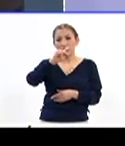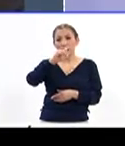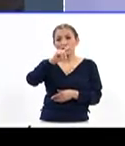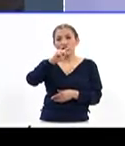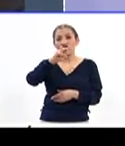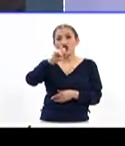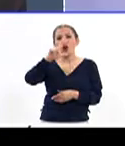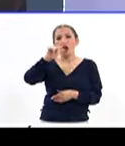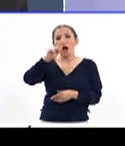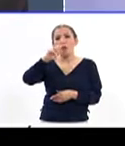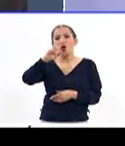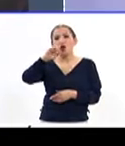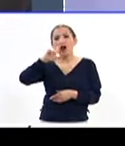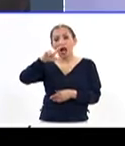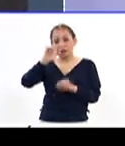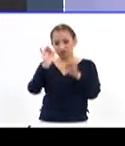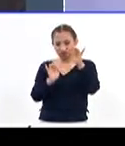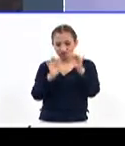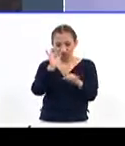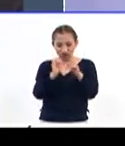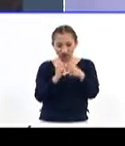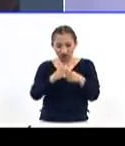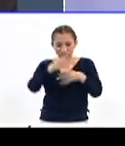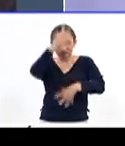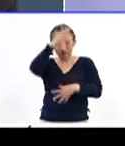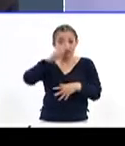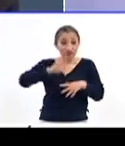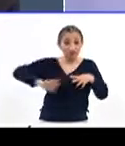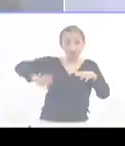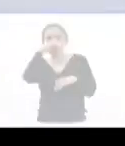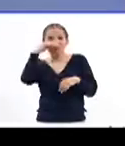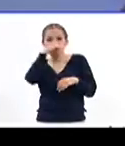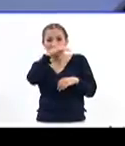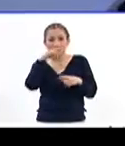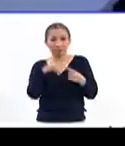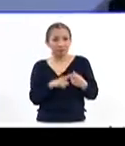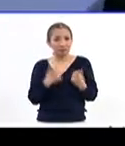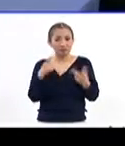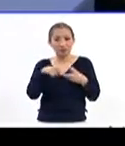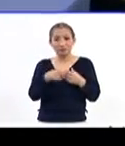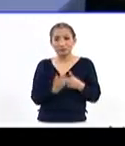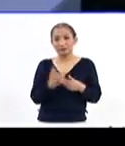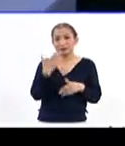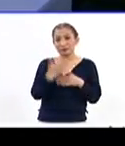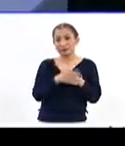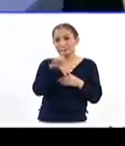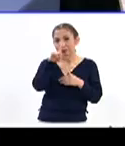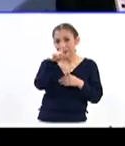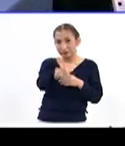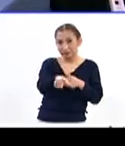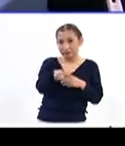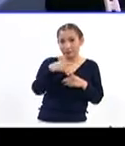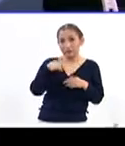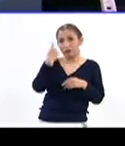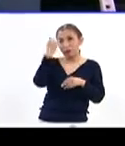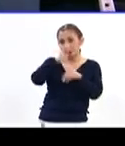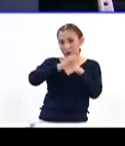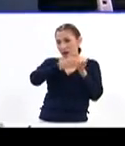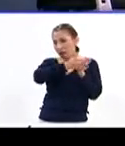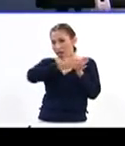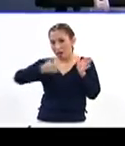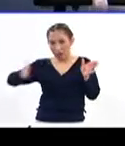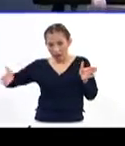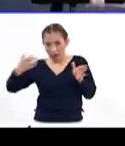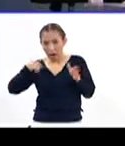www.observatoriolaboral, y ahí pueden ingresar y les da la radiografía a nivel nacional. Inicia el próximo lunes, dura 1 semana